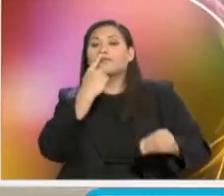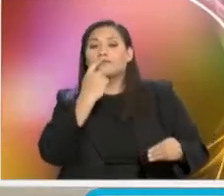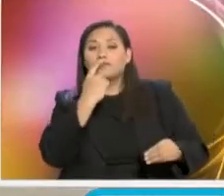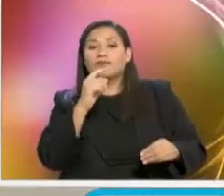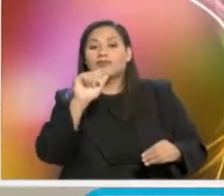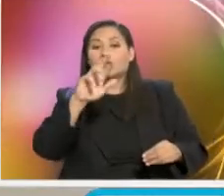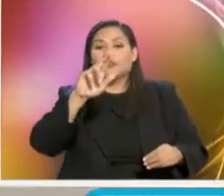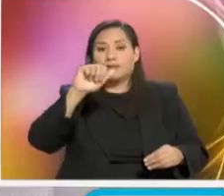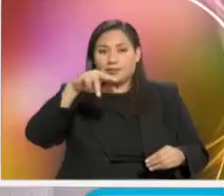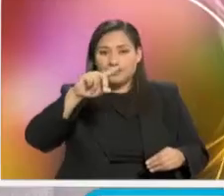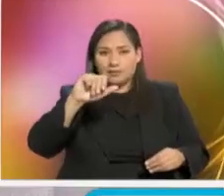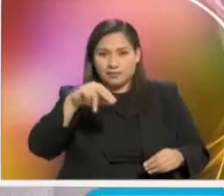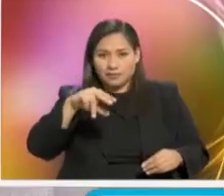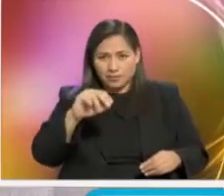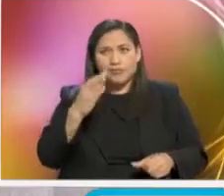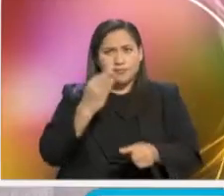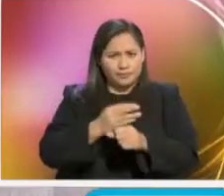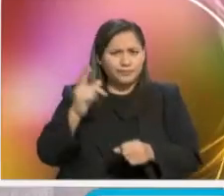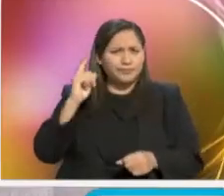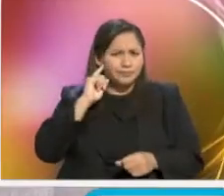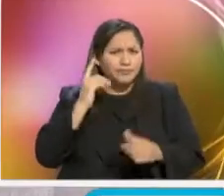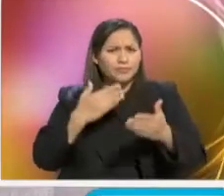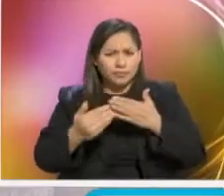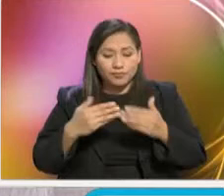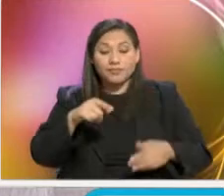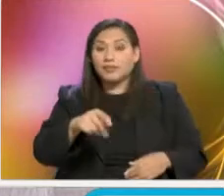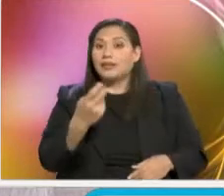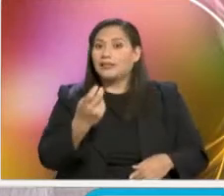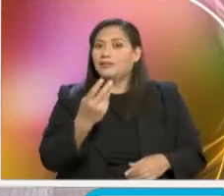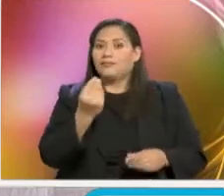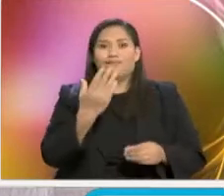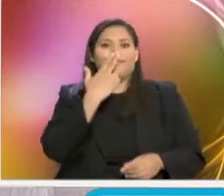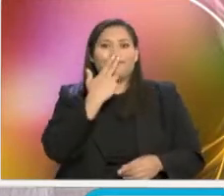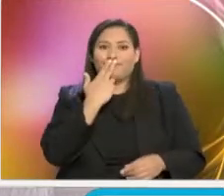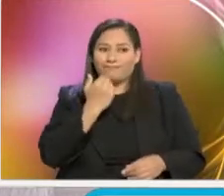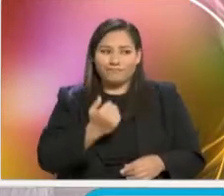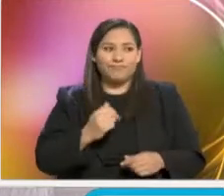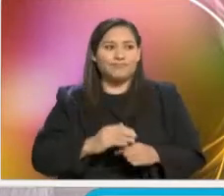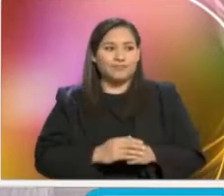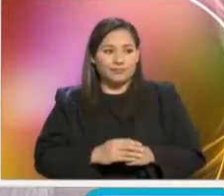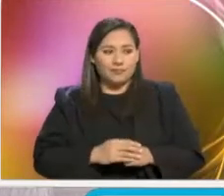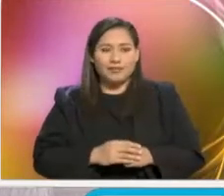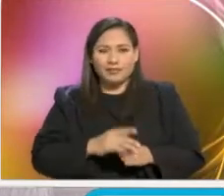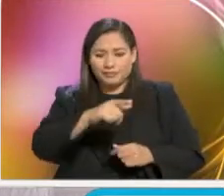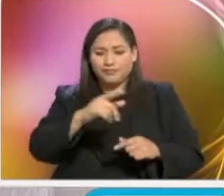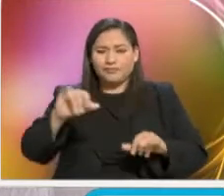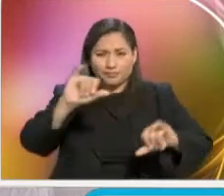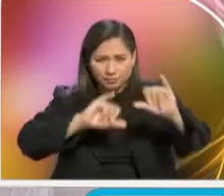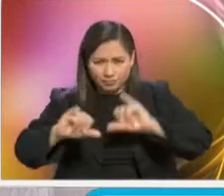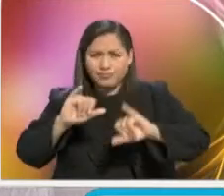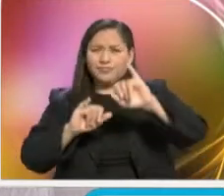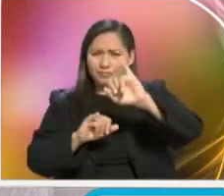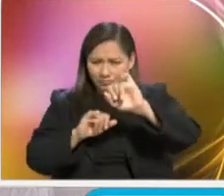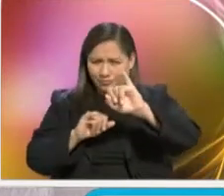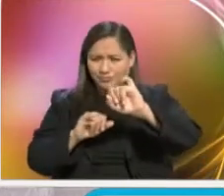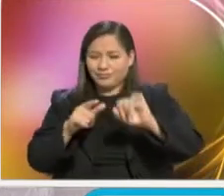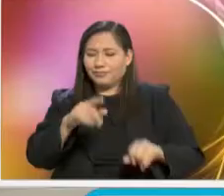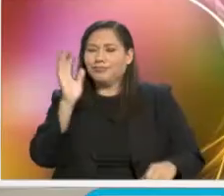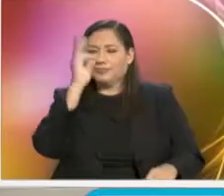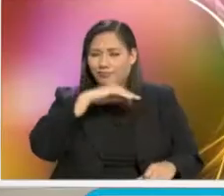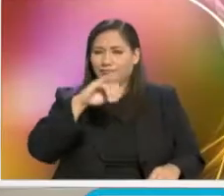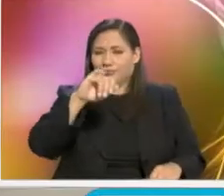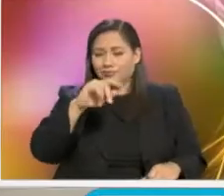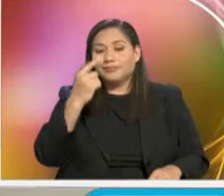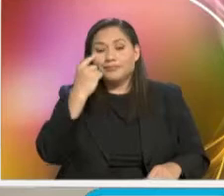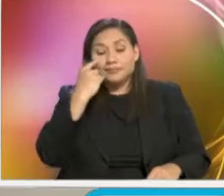de moda consumir arándanos, pero resulta que tienen demasiada azúcar. ¿Por qué no mejor Estas son procesadas, ¿verdad? Son procesadas, y ahorita voy a explicar